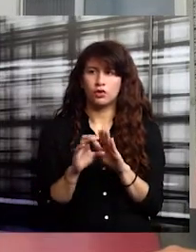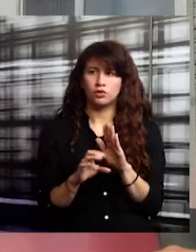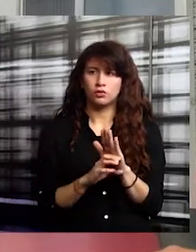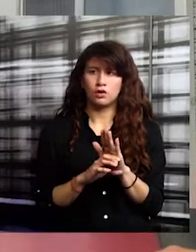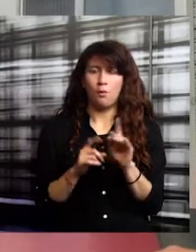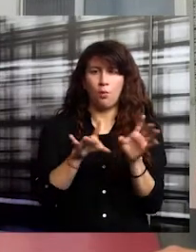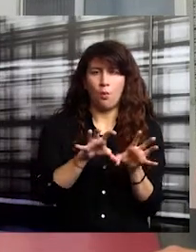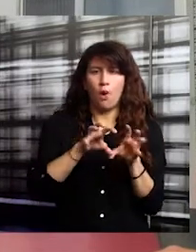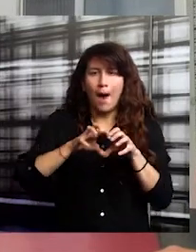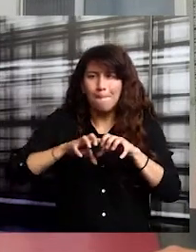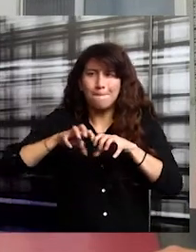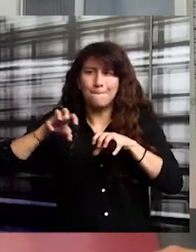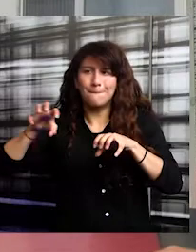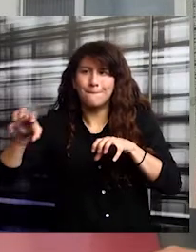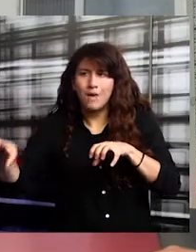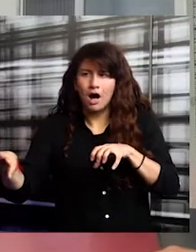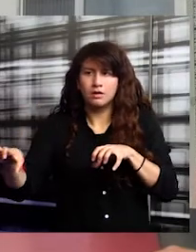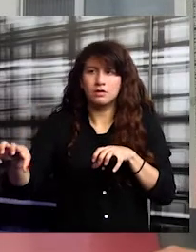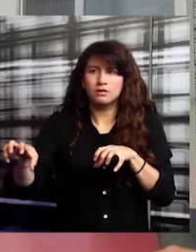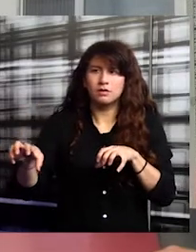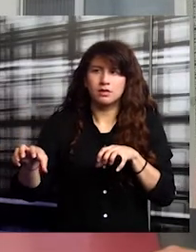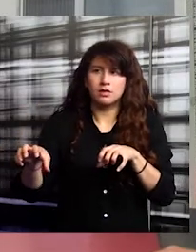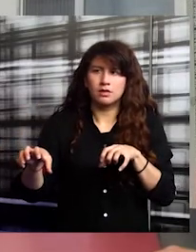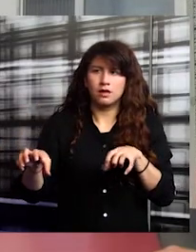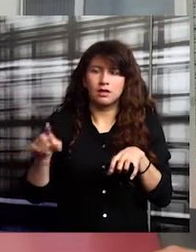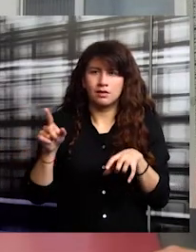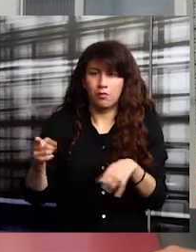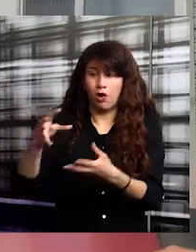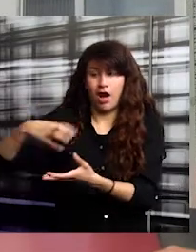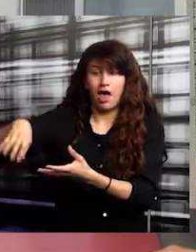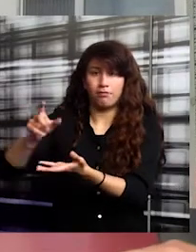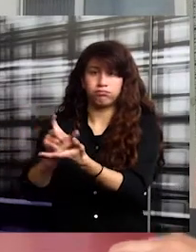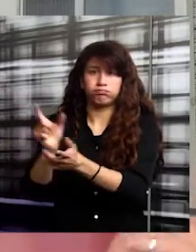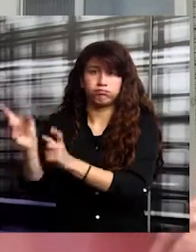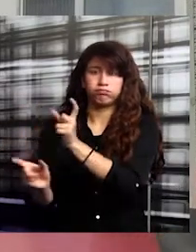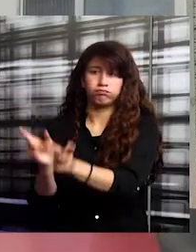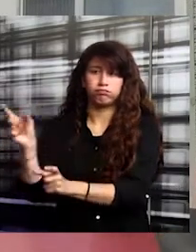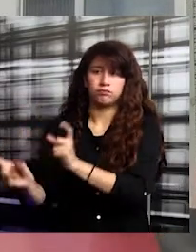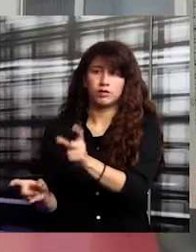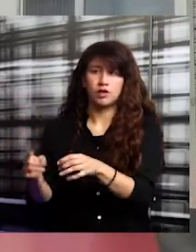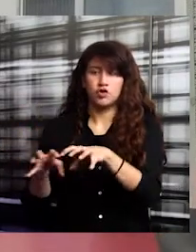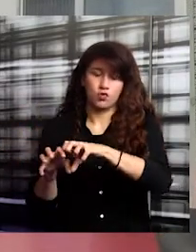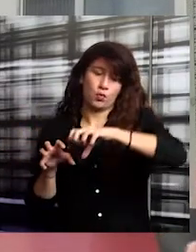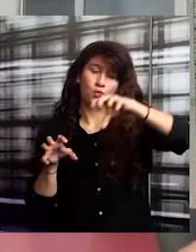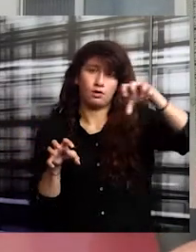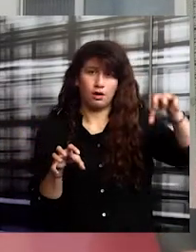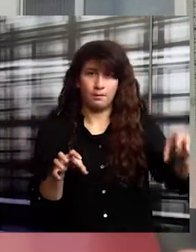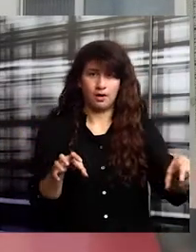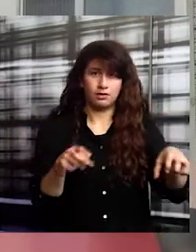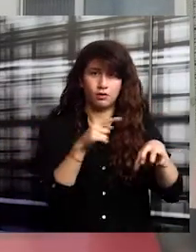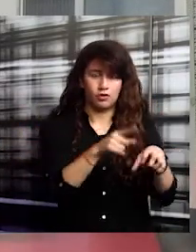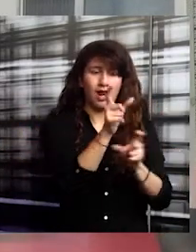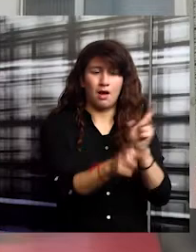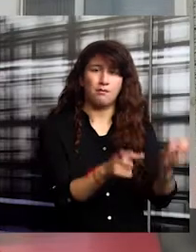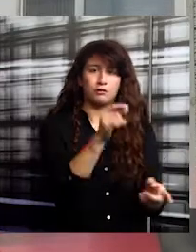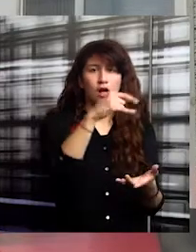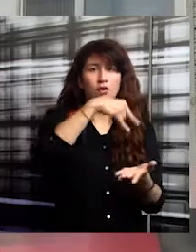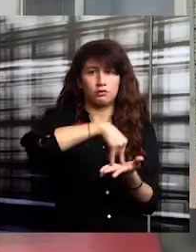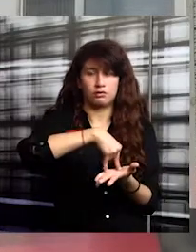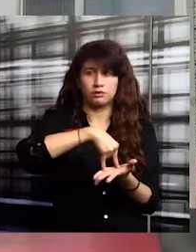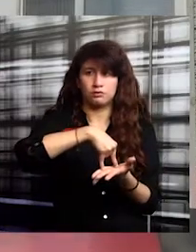y otra parte que son los parlamentarios, que teóricamente representan también a la ciudadanía. Exacto. Porque fueron